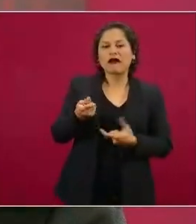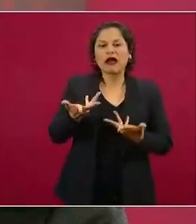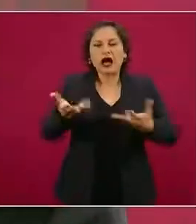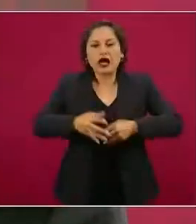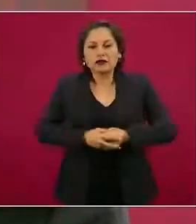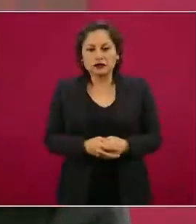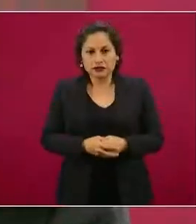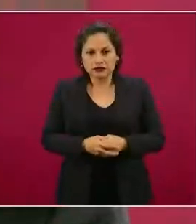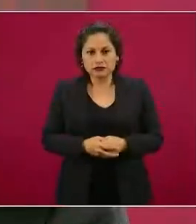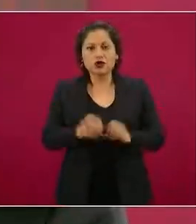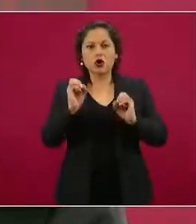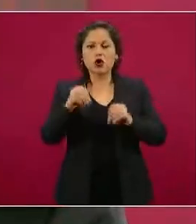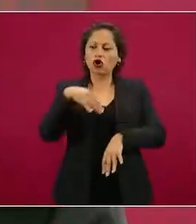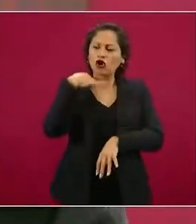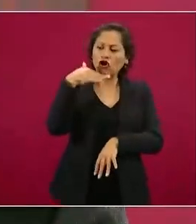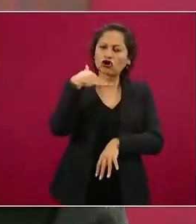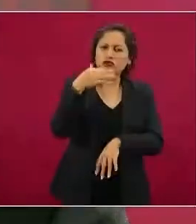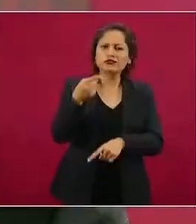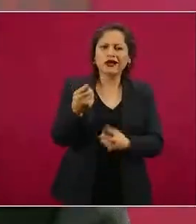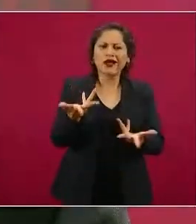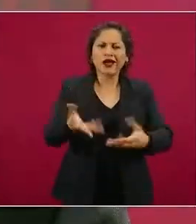¿Qué hicieron con la corrupción?